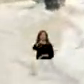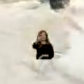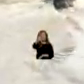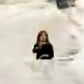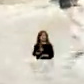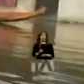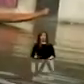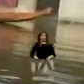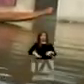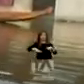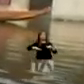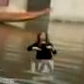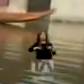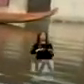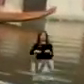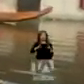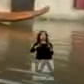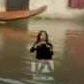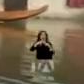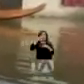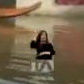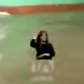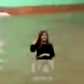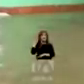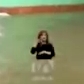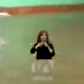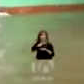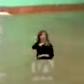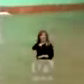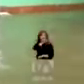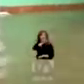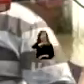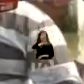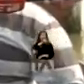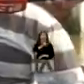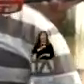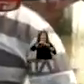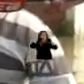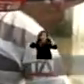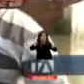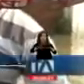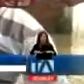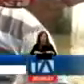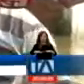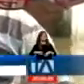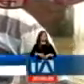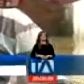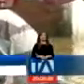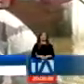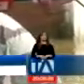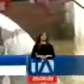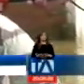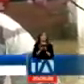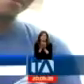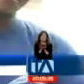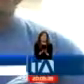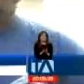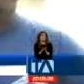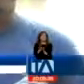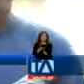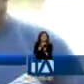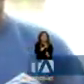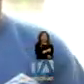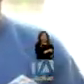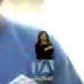negado. Las aguas de los ríos Amarillo y Juján se niegan a bajar. Usted mismo se está dando cuenta que andamos en canoa y estamos inundados. Ya no